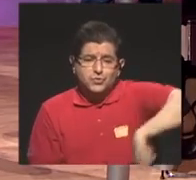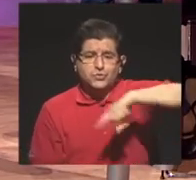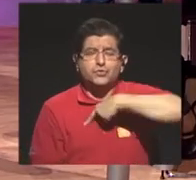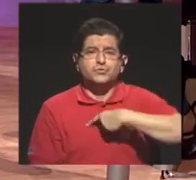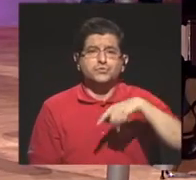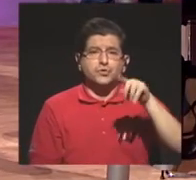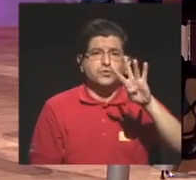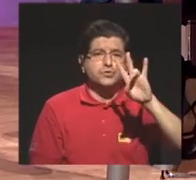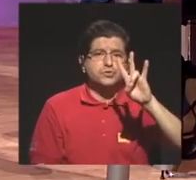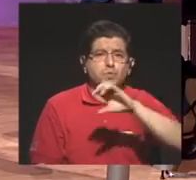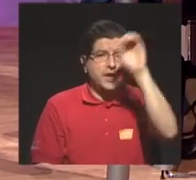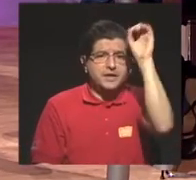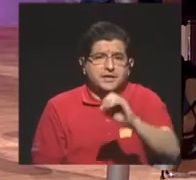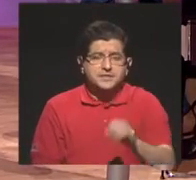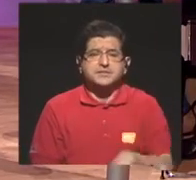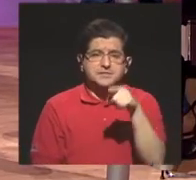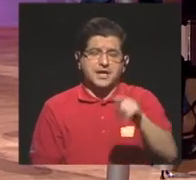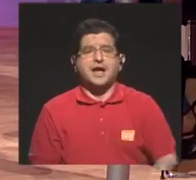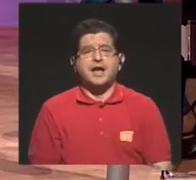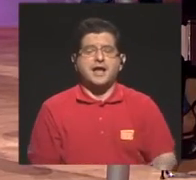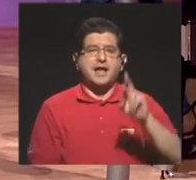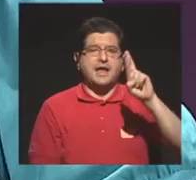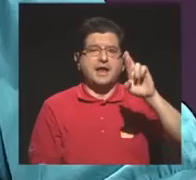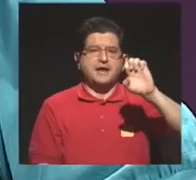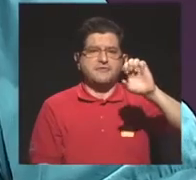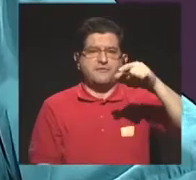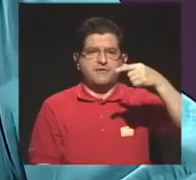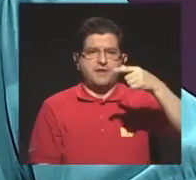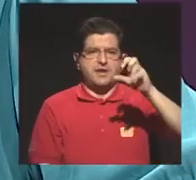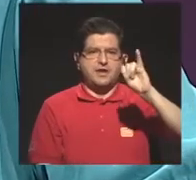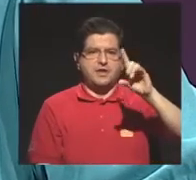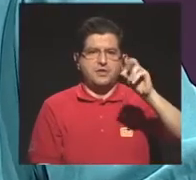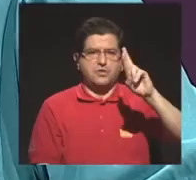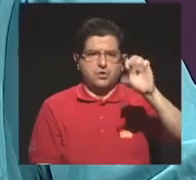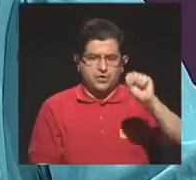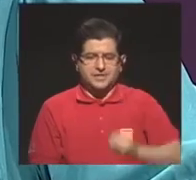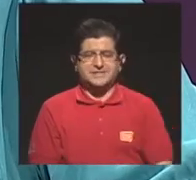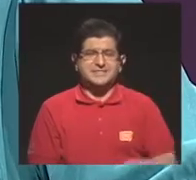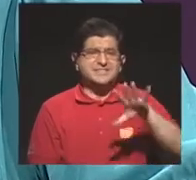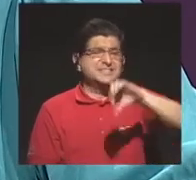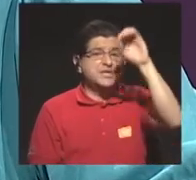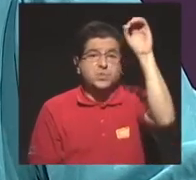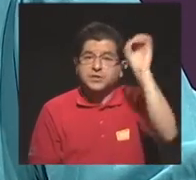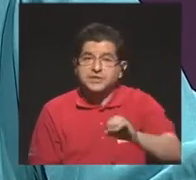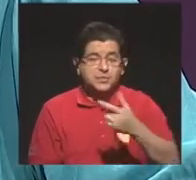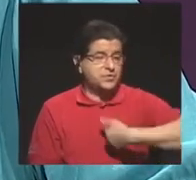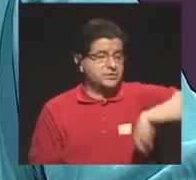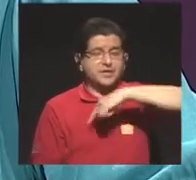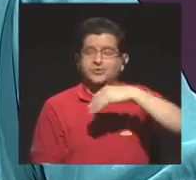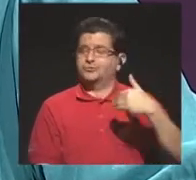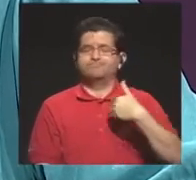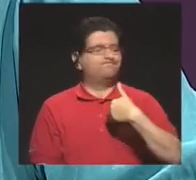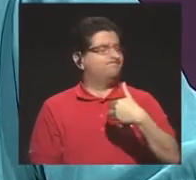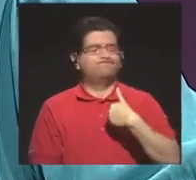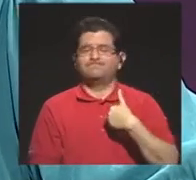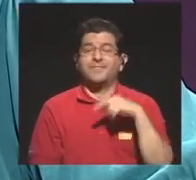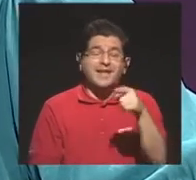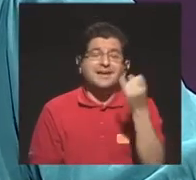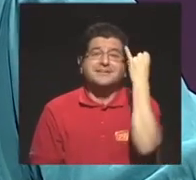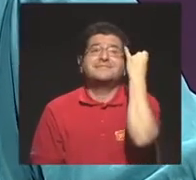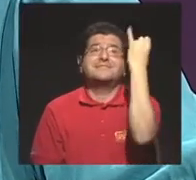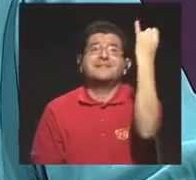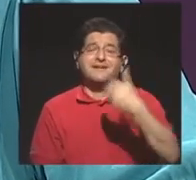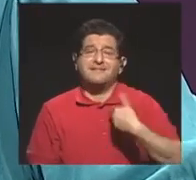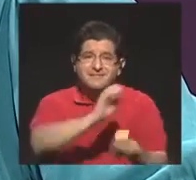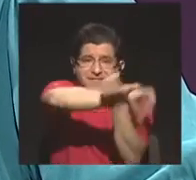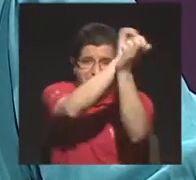a un 47% en las regidurías. El 50% todavía no lo hemos alcanzado. Ese era el espíritu de